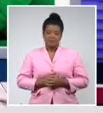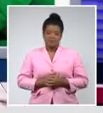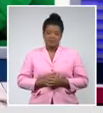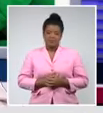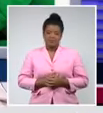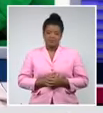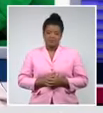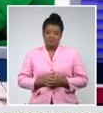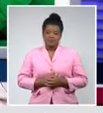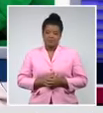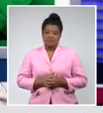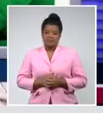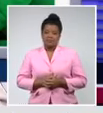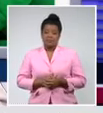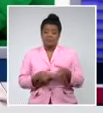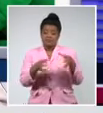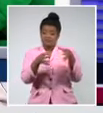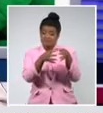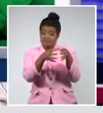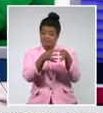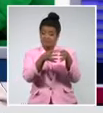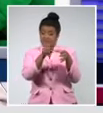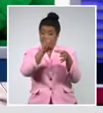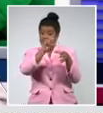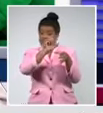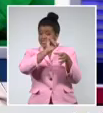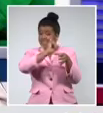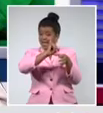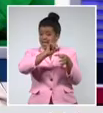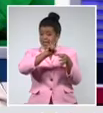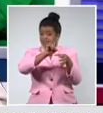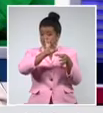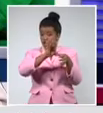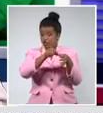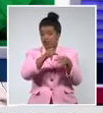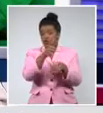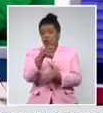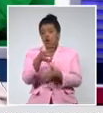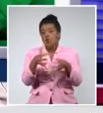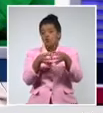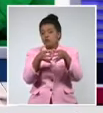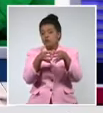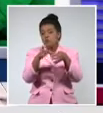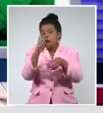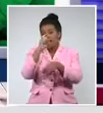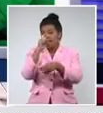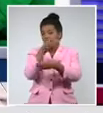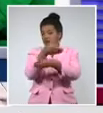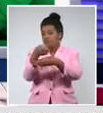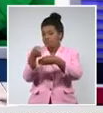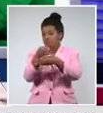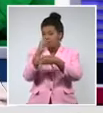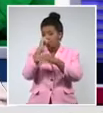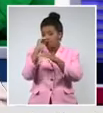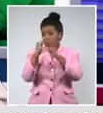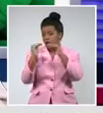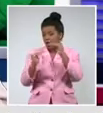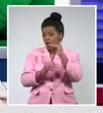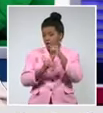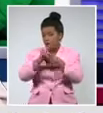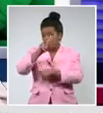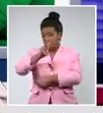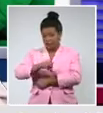Los 618 casos diagnosticados por grupos de edades menores de 20 años, 84.